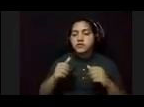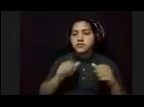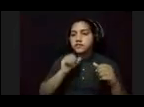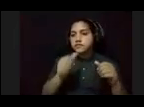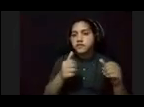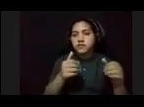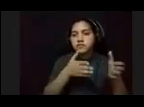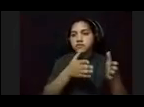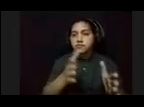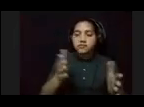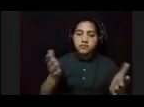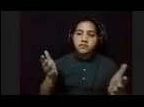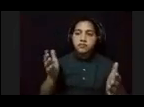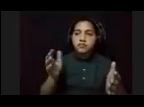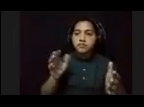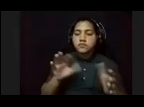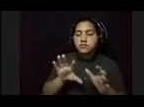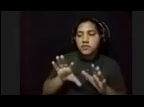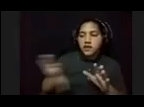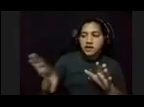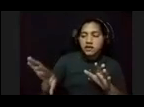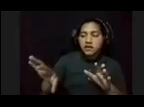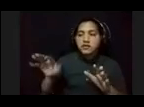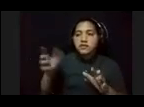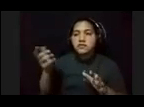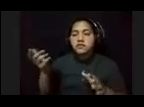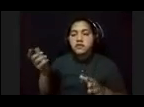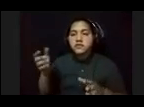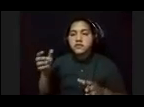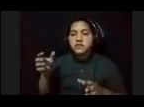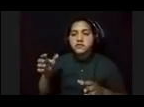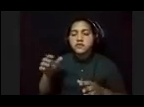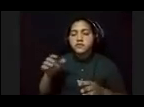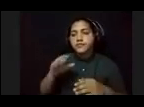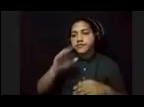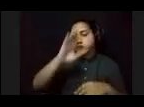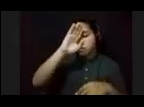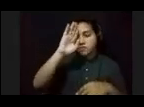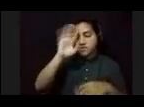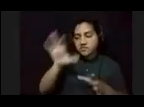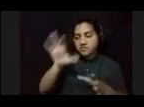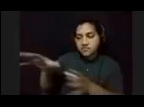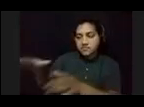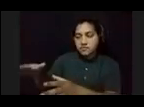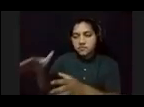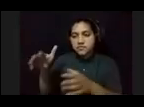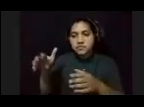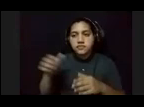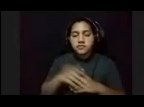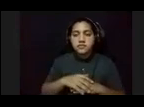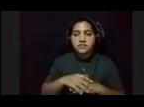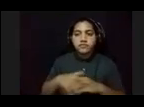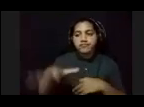como un lugar, como un área escarpada, ¿verdad? Se encontraba este hospital. Pues a su alrededor pues no existía